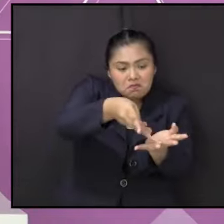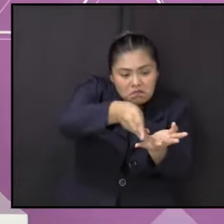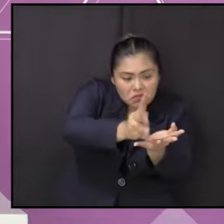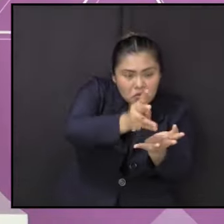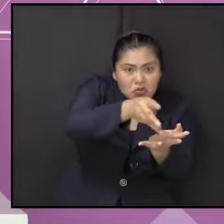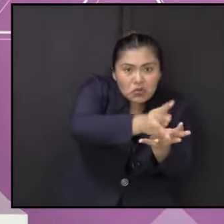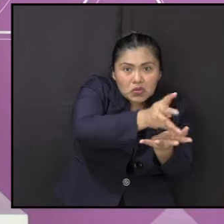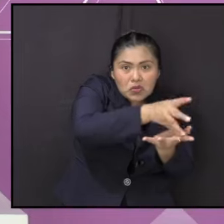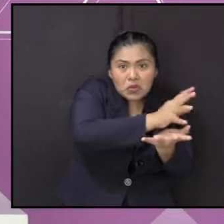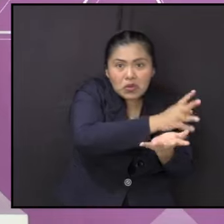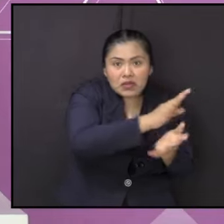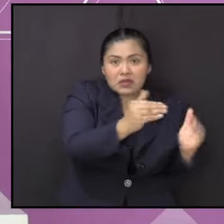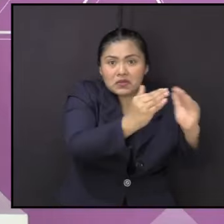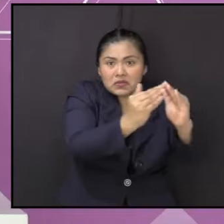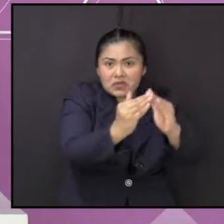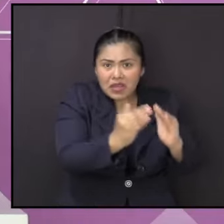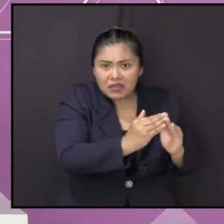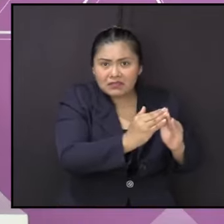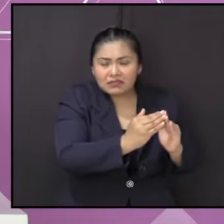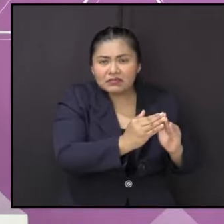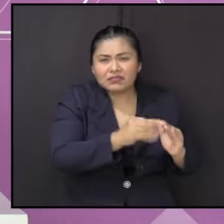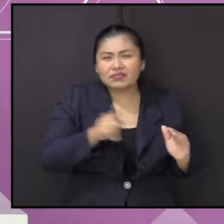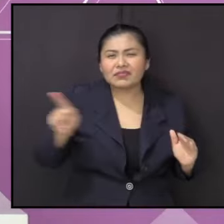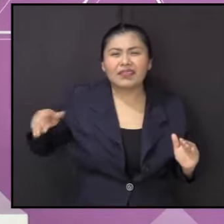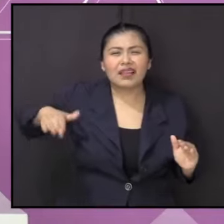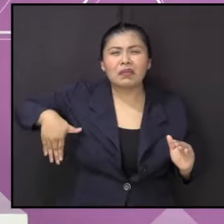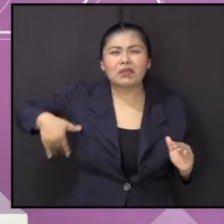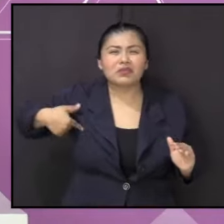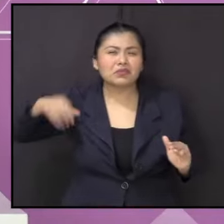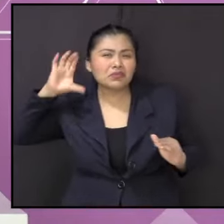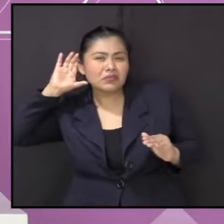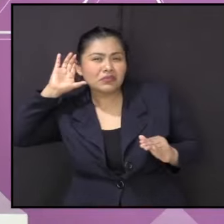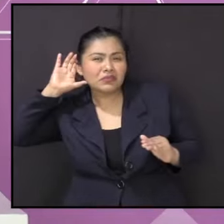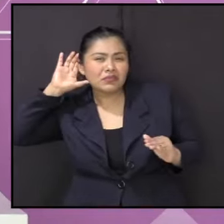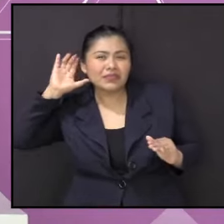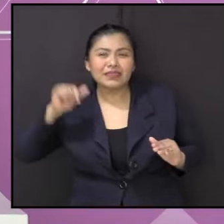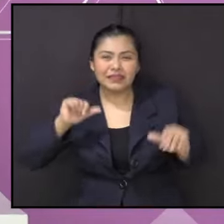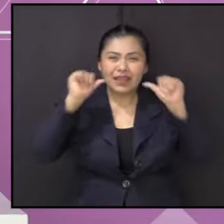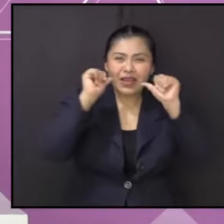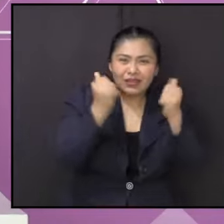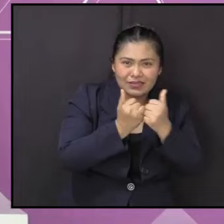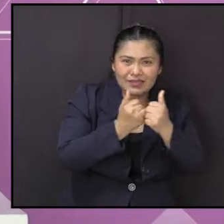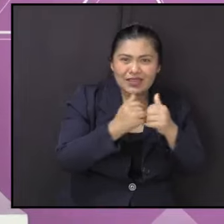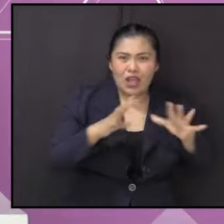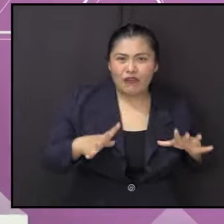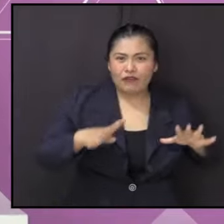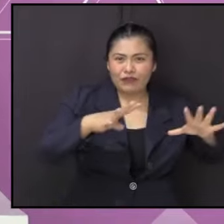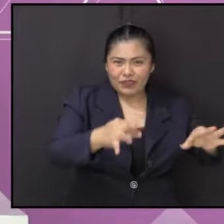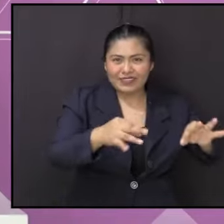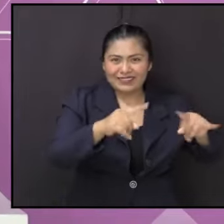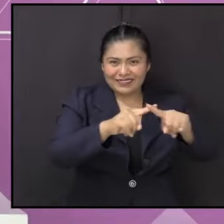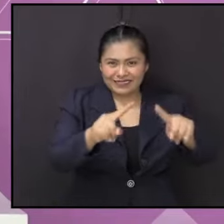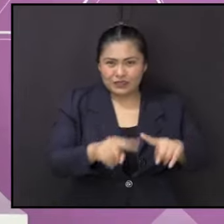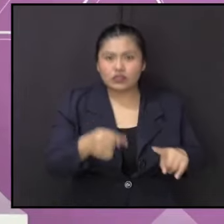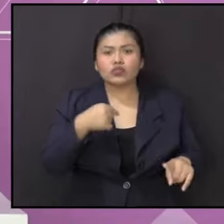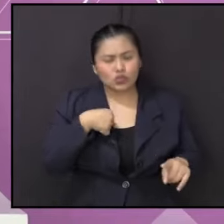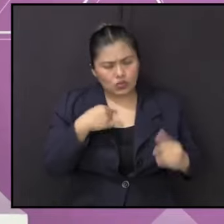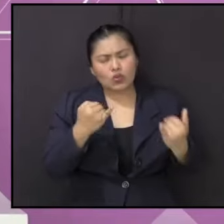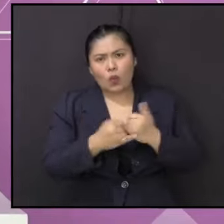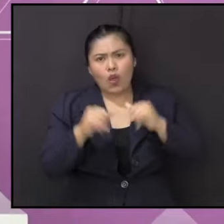pueden donar a través, como decía alguien, ahorita escuché, las fundaciones. Yo pertenezco a una organización civil